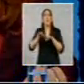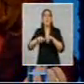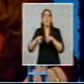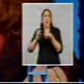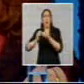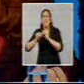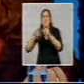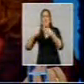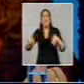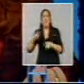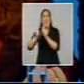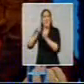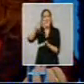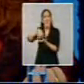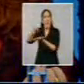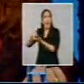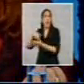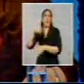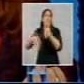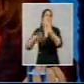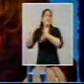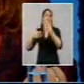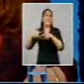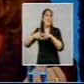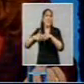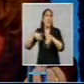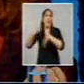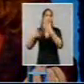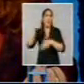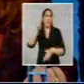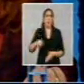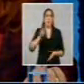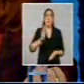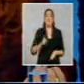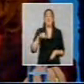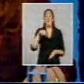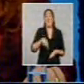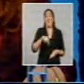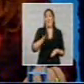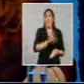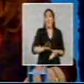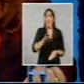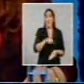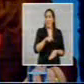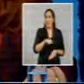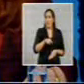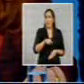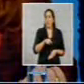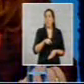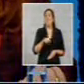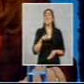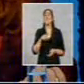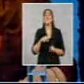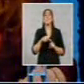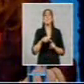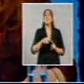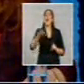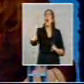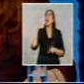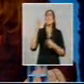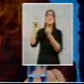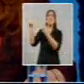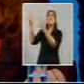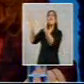se ha desarrollado fuertemente en esta gestión y que ha sustituido